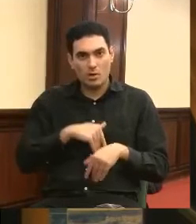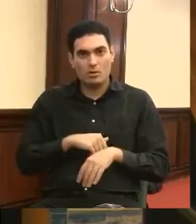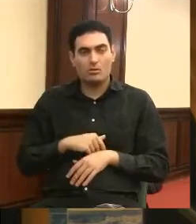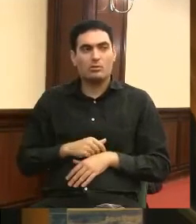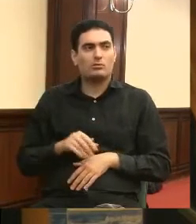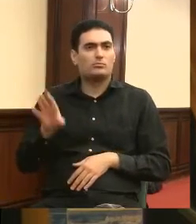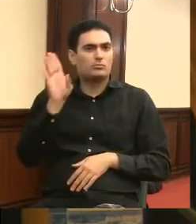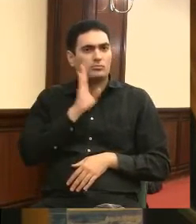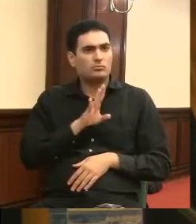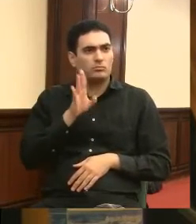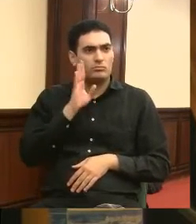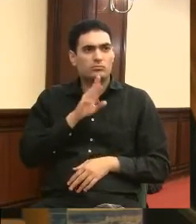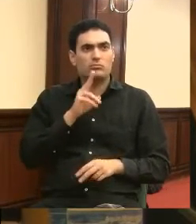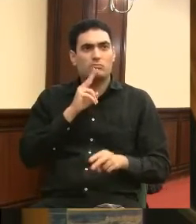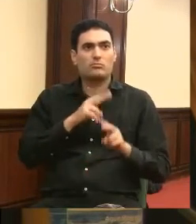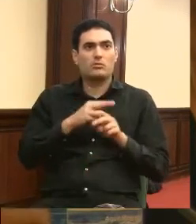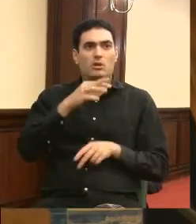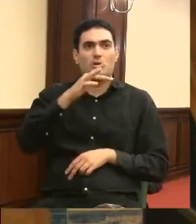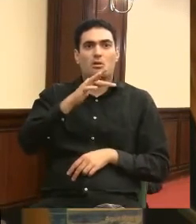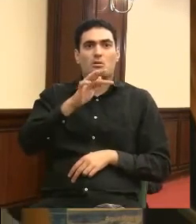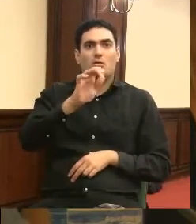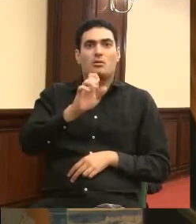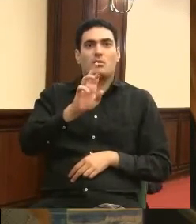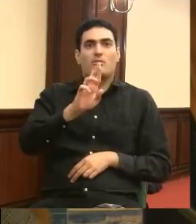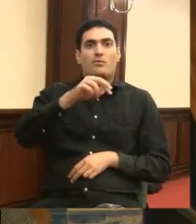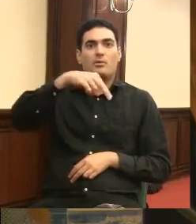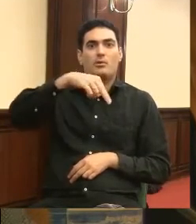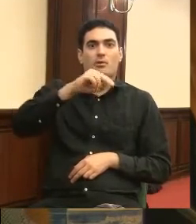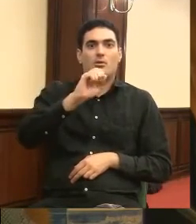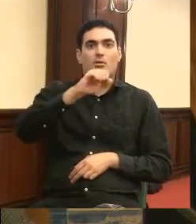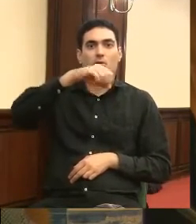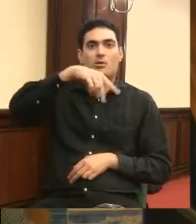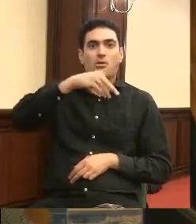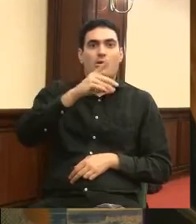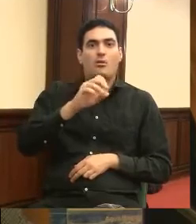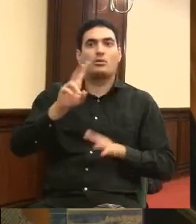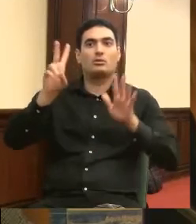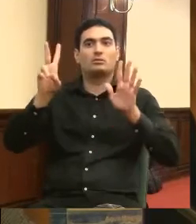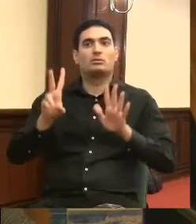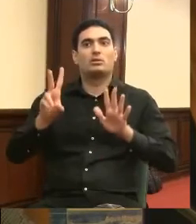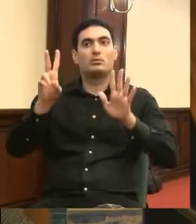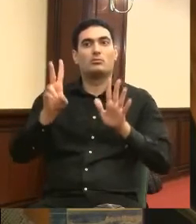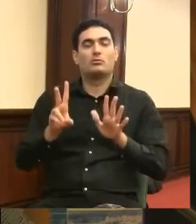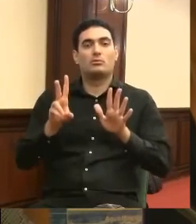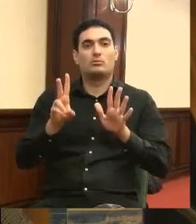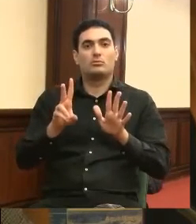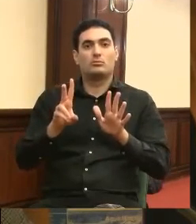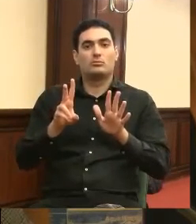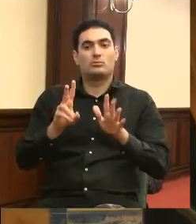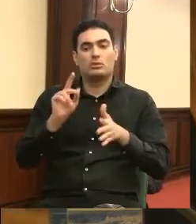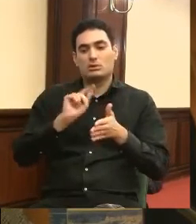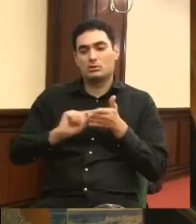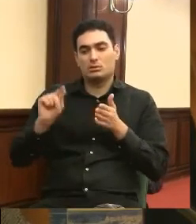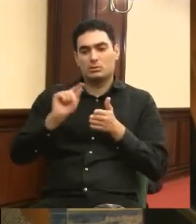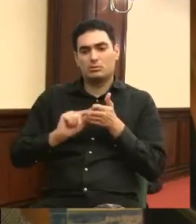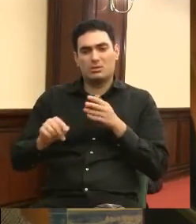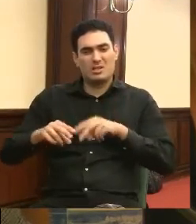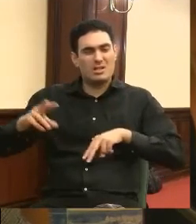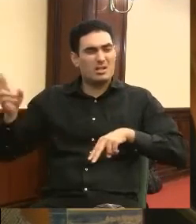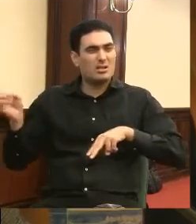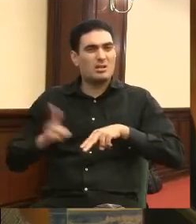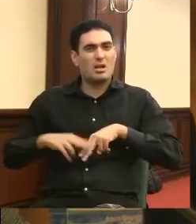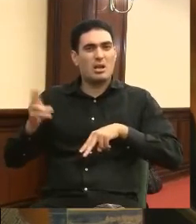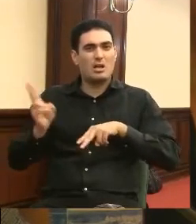sinvergüenza y criminal, llamado Fernando VII, de la corte de los Borbones, que escribió una de las páginas